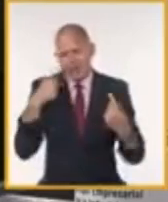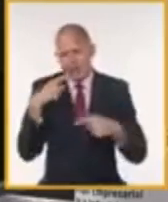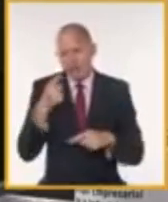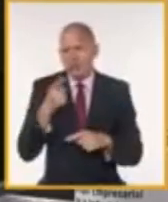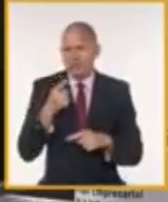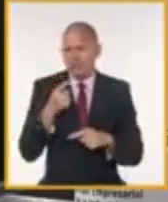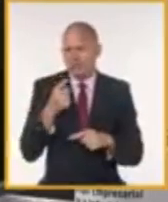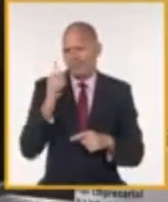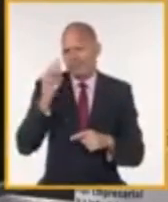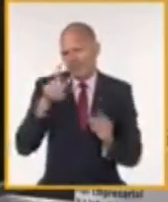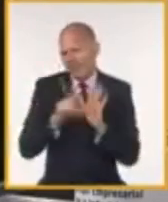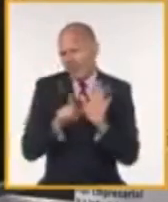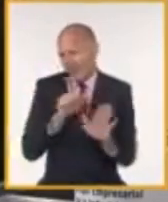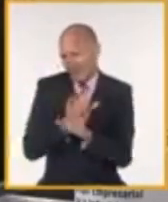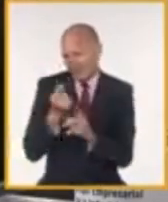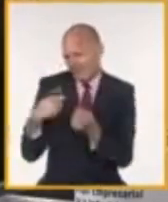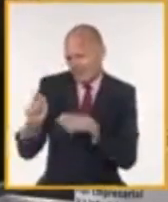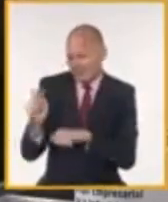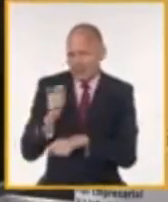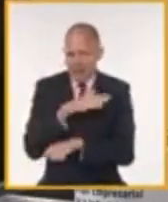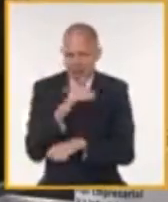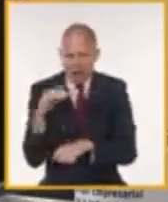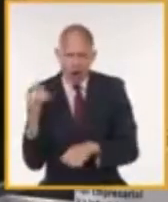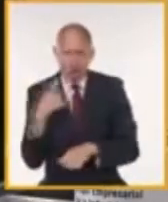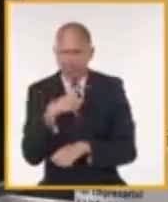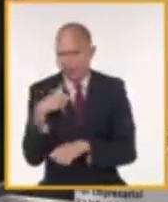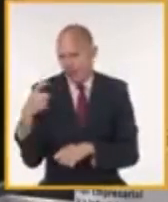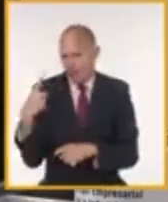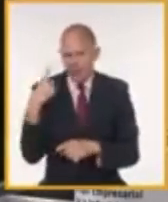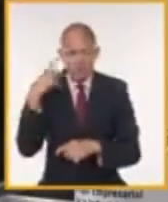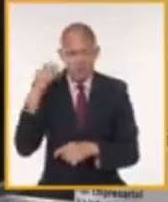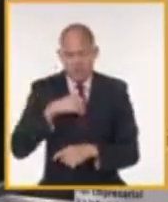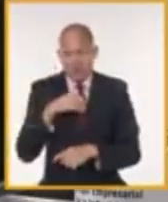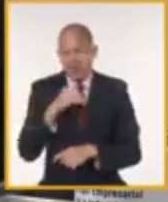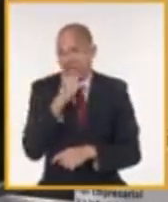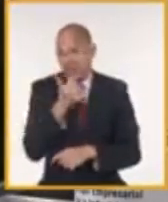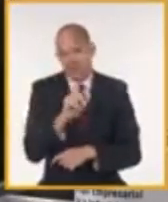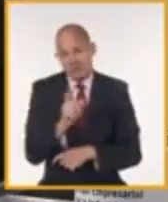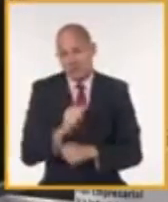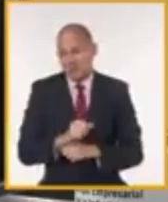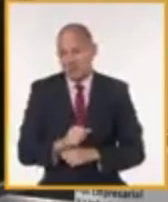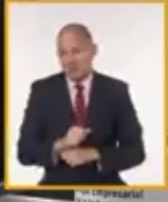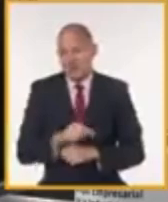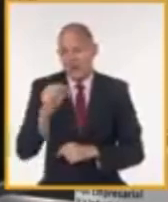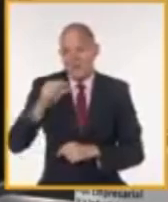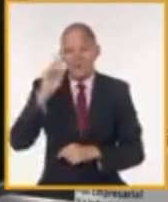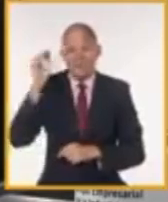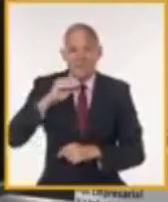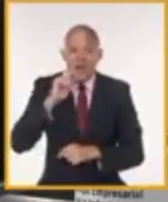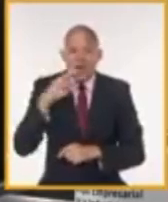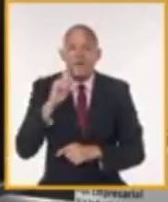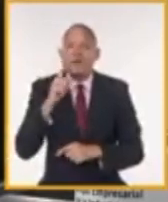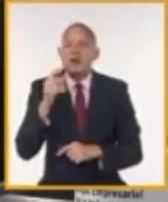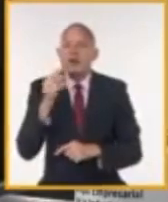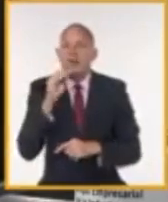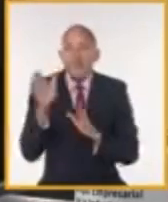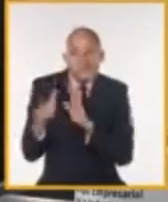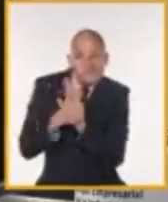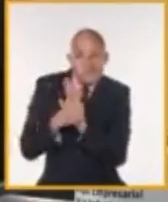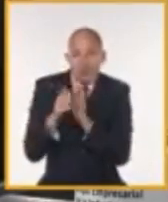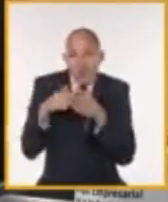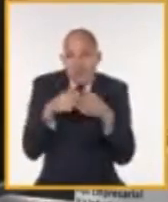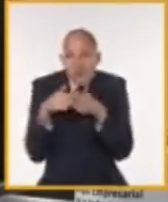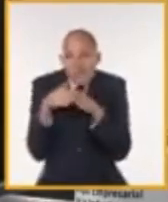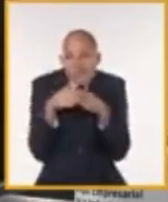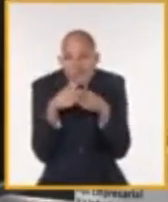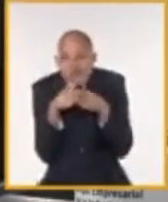en el ecosistema, sino que es una actividad que hoy, a pesar de los esfuerzos que hace el país y estrategias que tiene el país para en